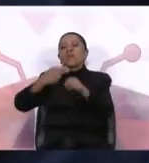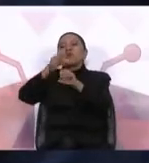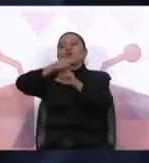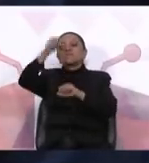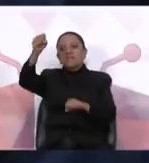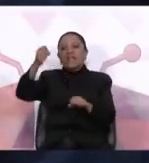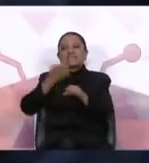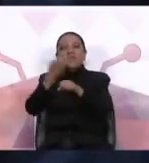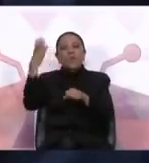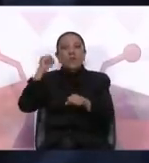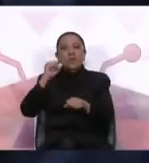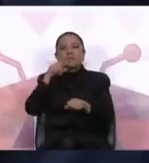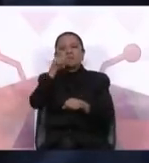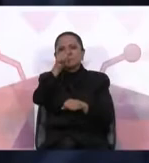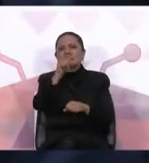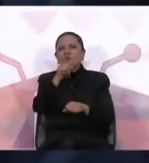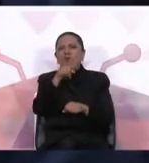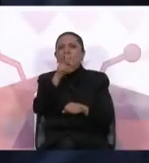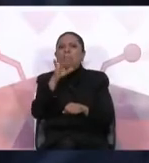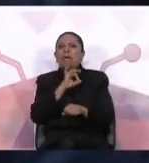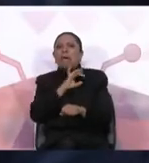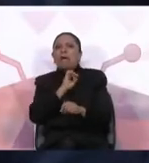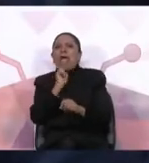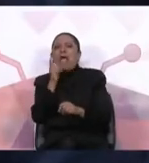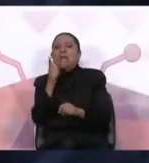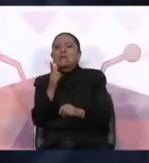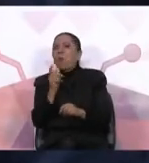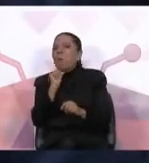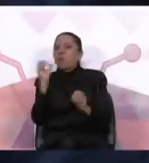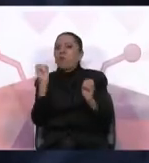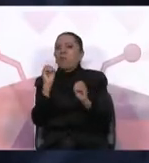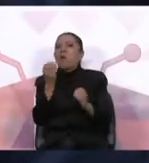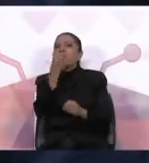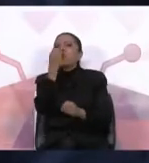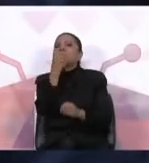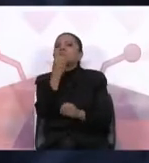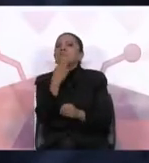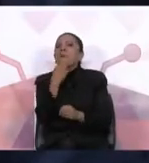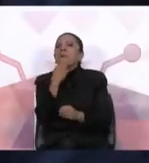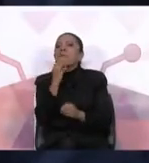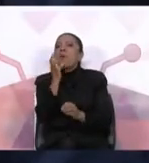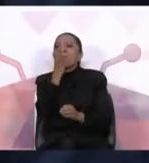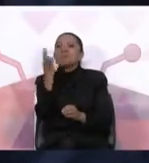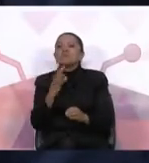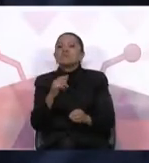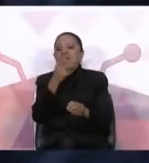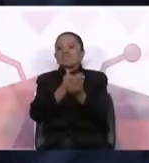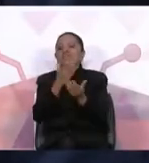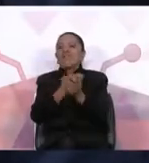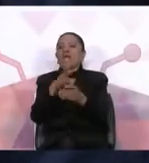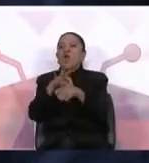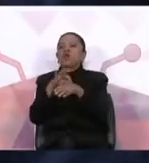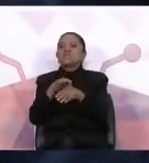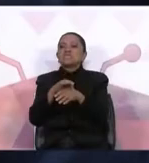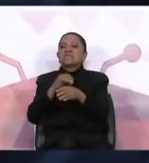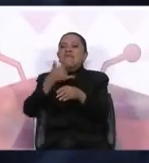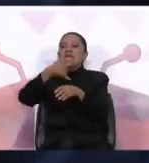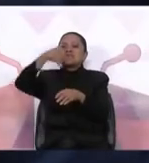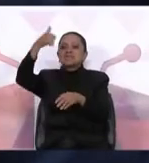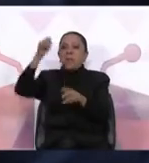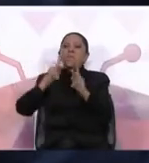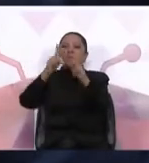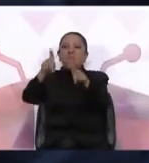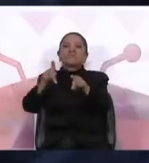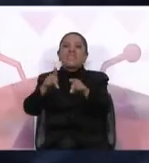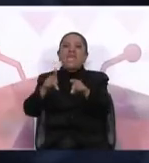candidato para nada comida favorita la cecina los tacos de cecina blake a pizza y de puente de ixtla le tiene